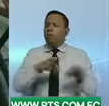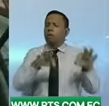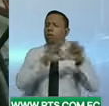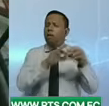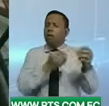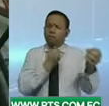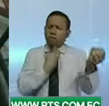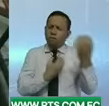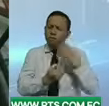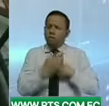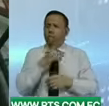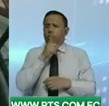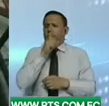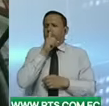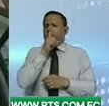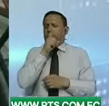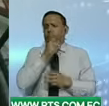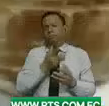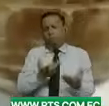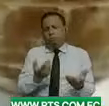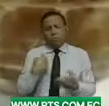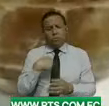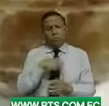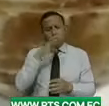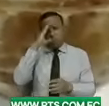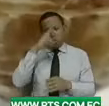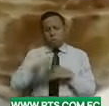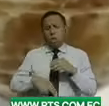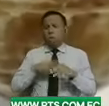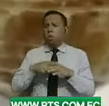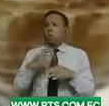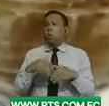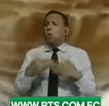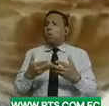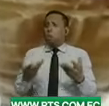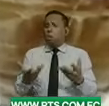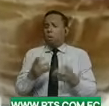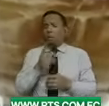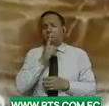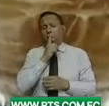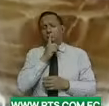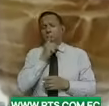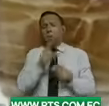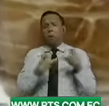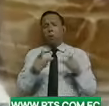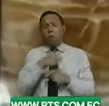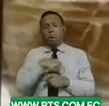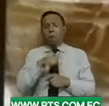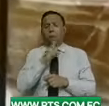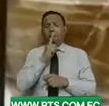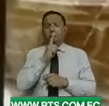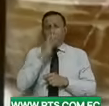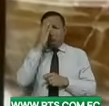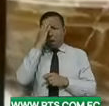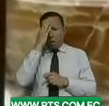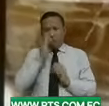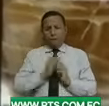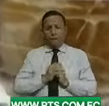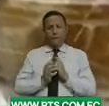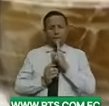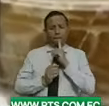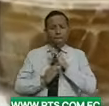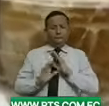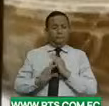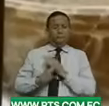es justo que solo la Policía Nacional esté en estas situaciones y la ciudadanía, si tiene información, que se acerque en forma reservada y nos dé la información